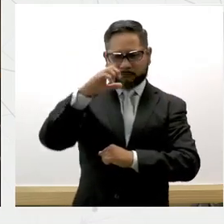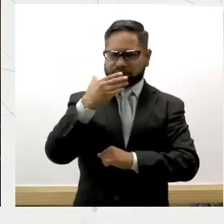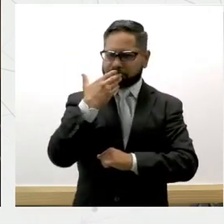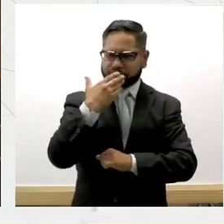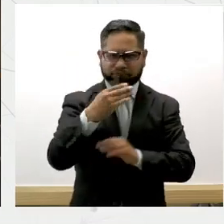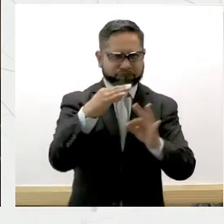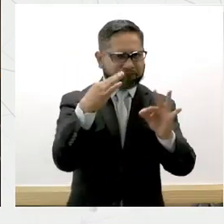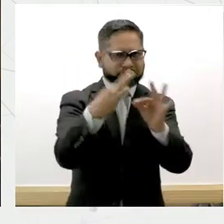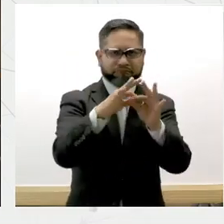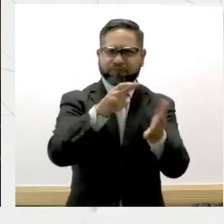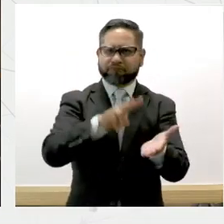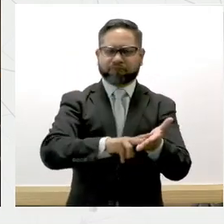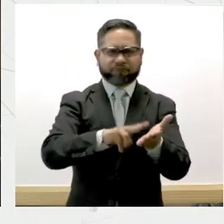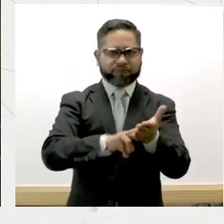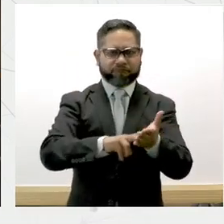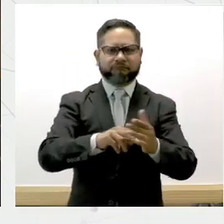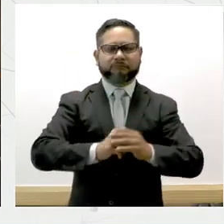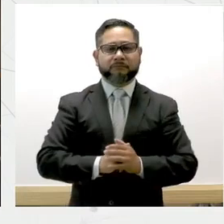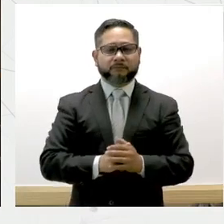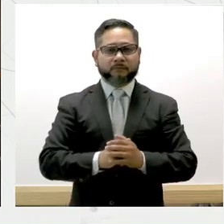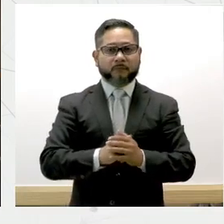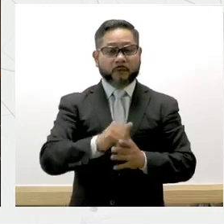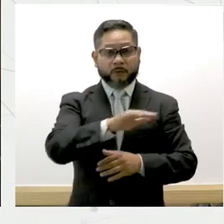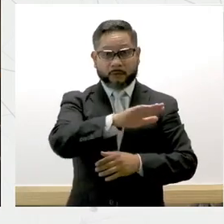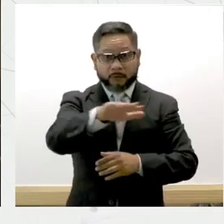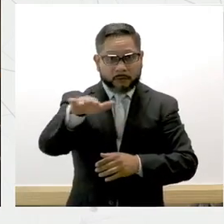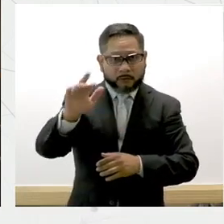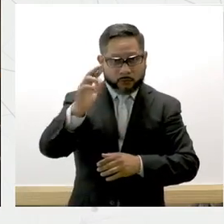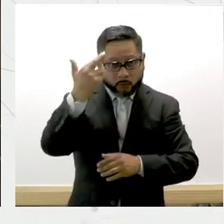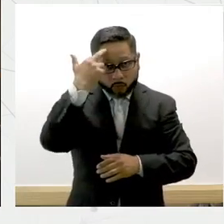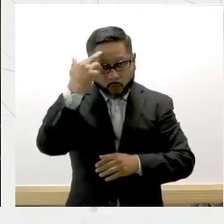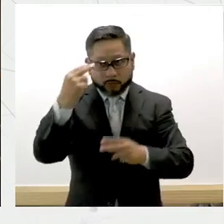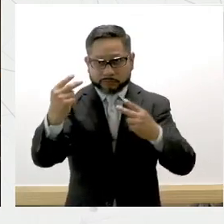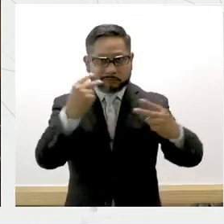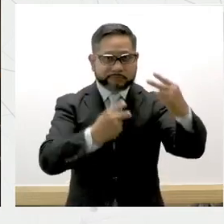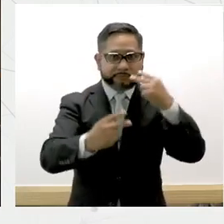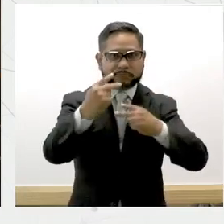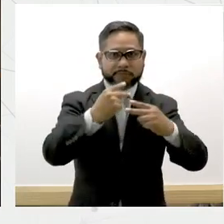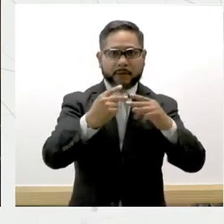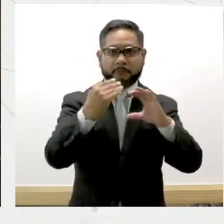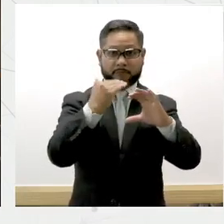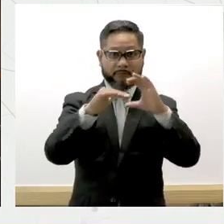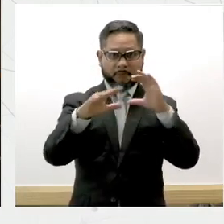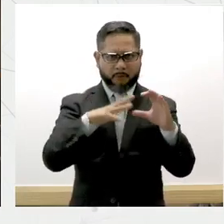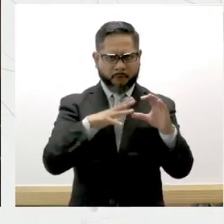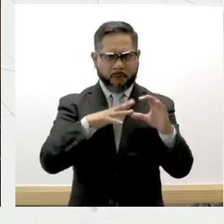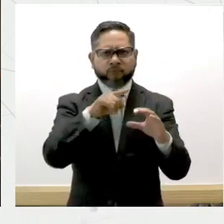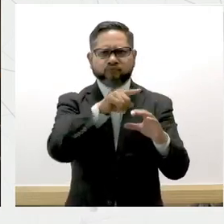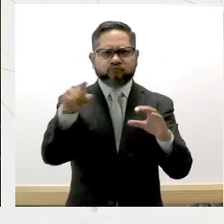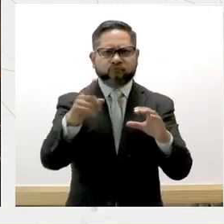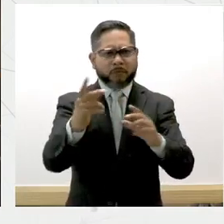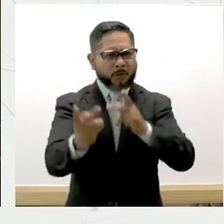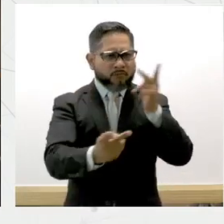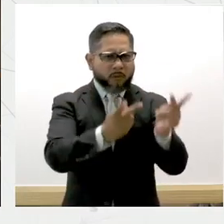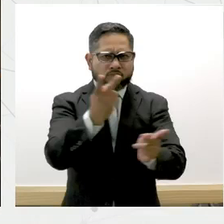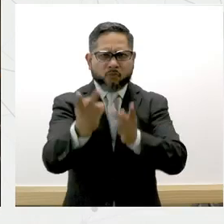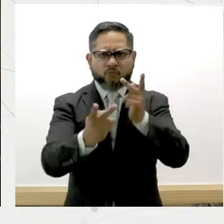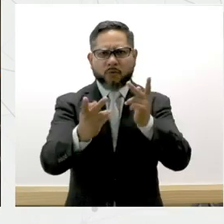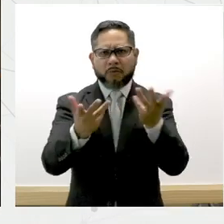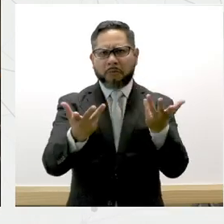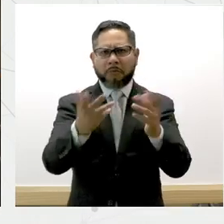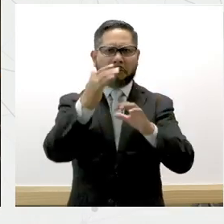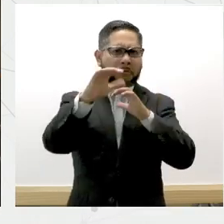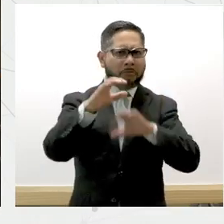y valiosas. Les recuerdo a quienes nos están siguiendo que tenemos un correo electrónico para que hagan llegar sus preguntas y